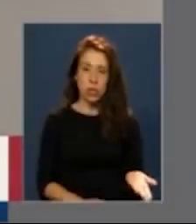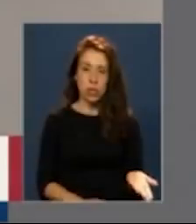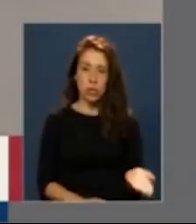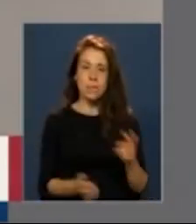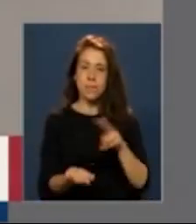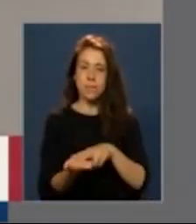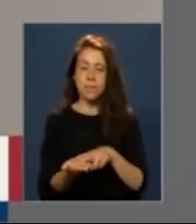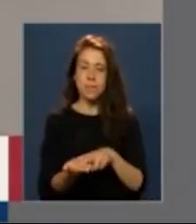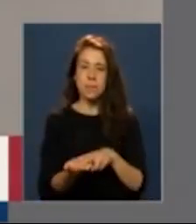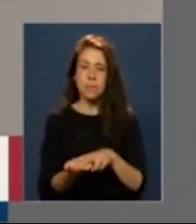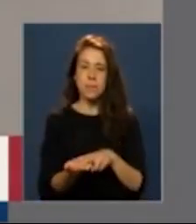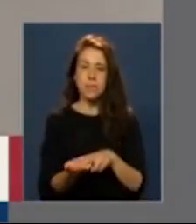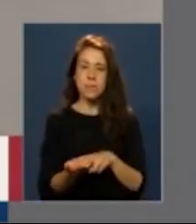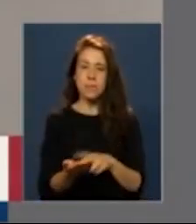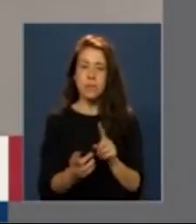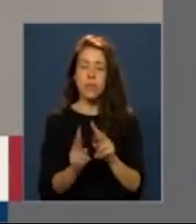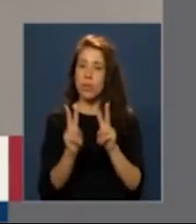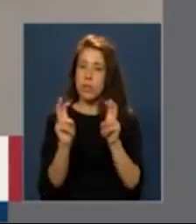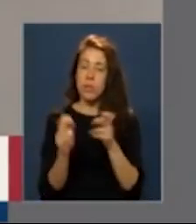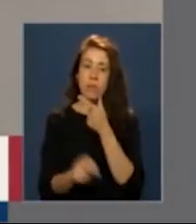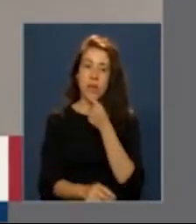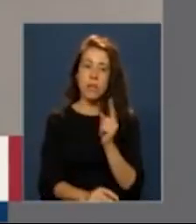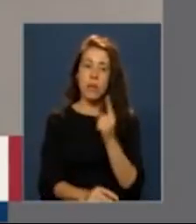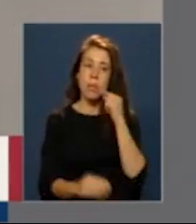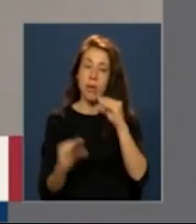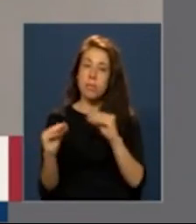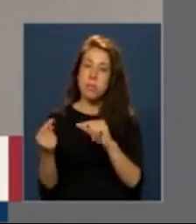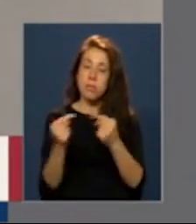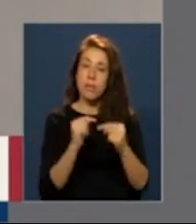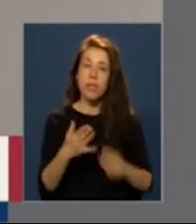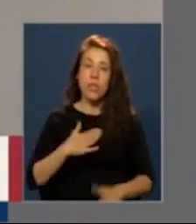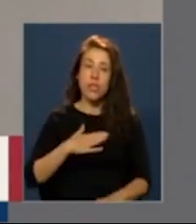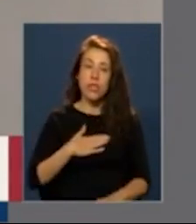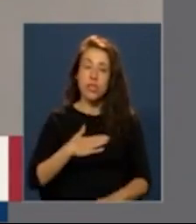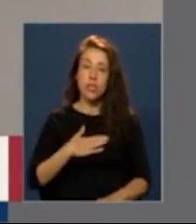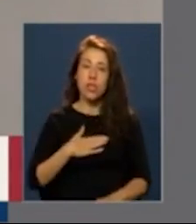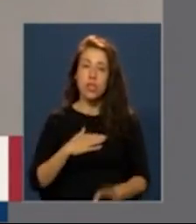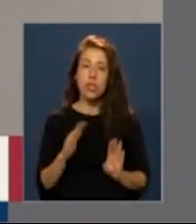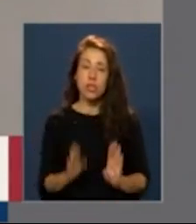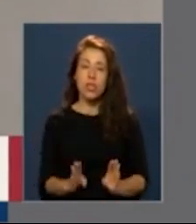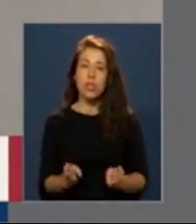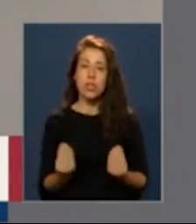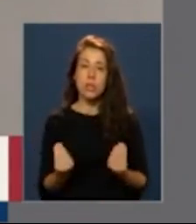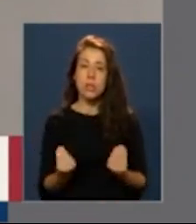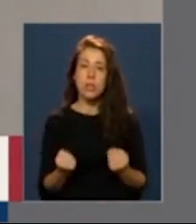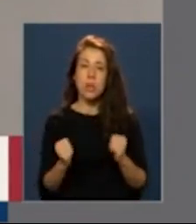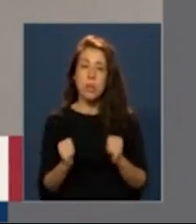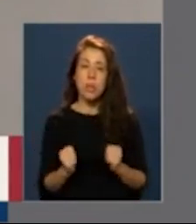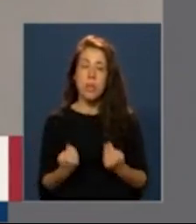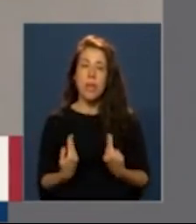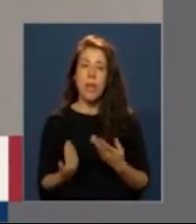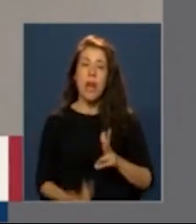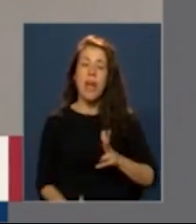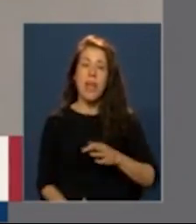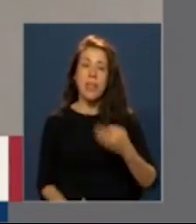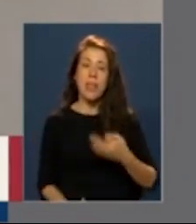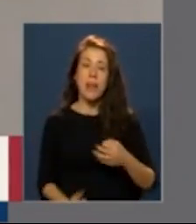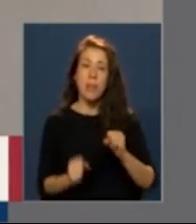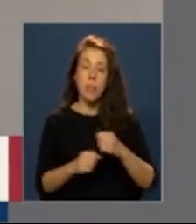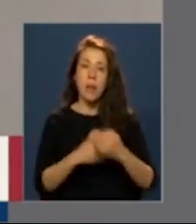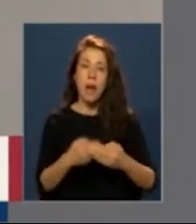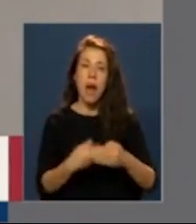verdad es que no es un debate fácil, pero es un debate que yo al menos espero que pueda traer algo de dignidad. Si se puede